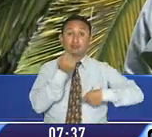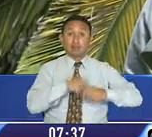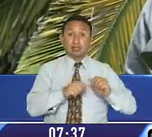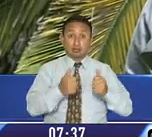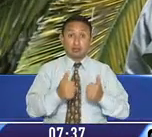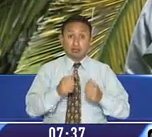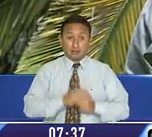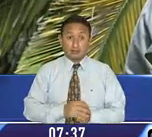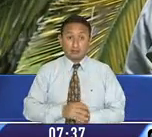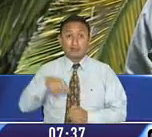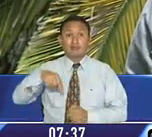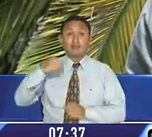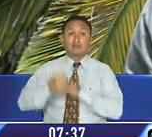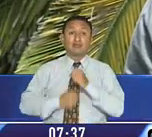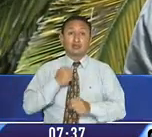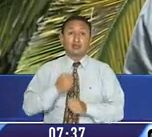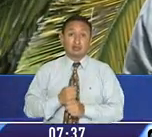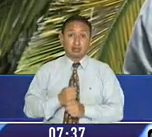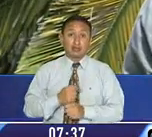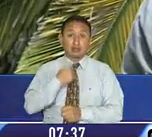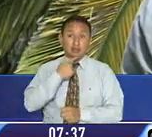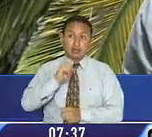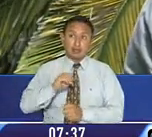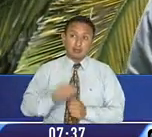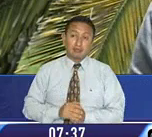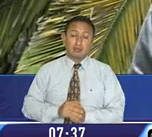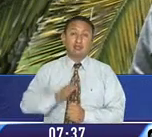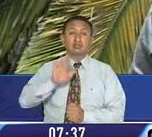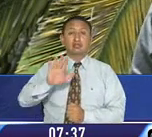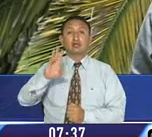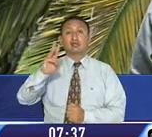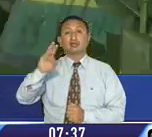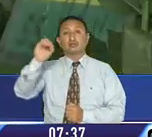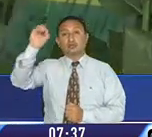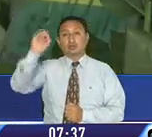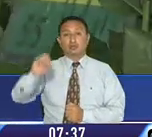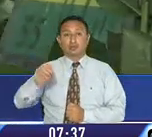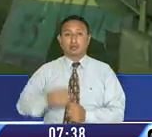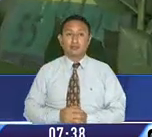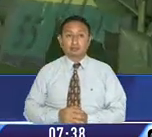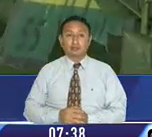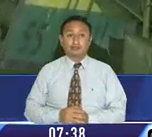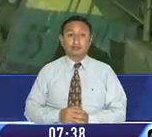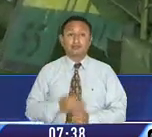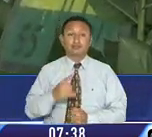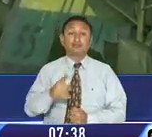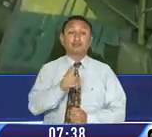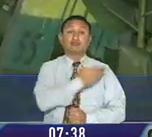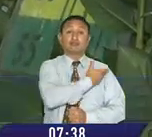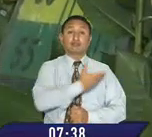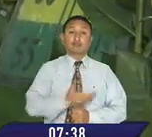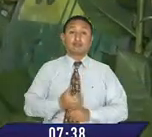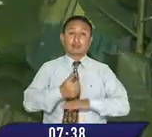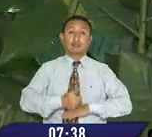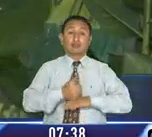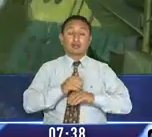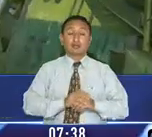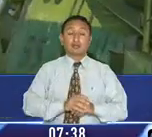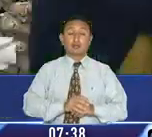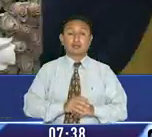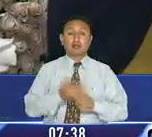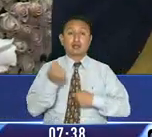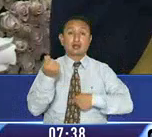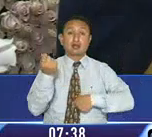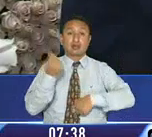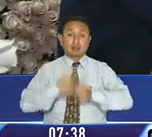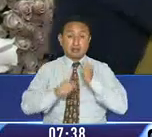importantísimo. Para este año se preveía crecer más o menos entre un 5 y un 6%. Alejandro Martínez, presidente ejecutivo de Expo Flores, señala que